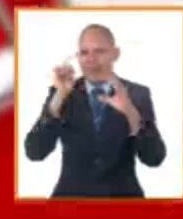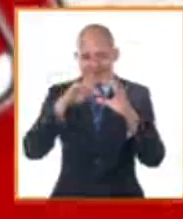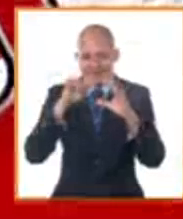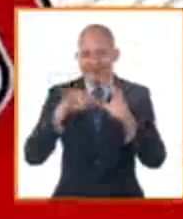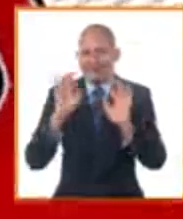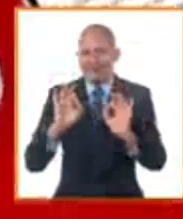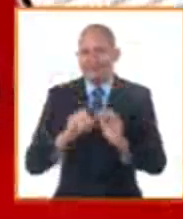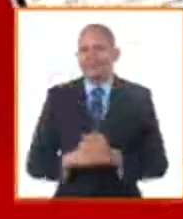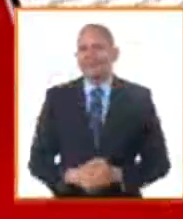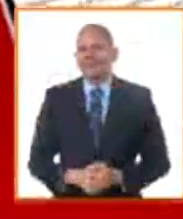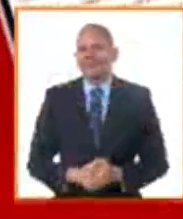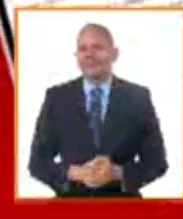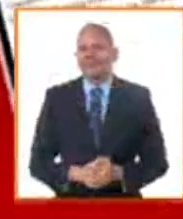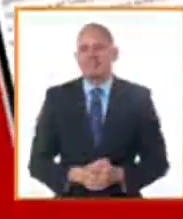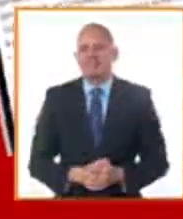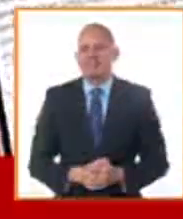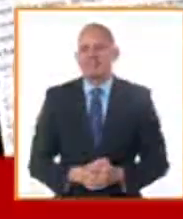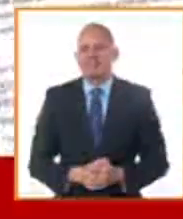digital.